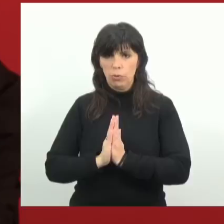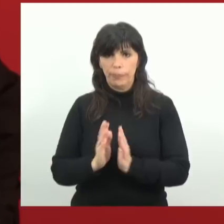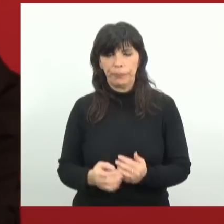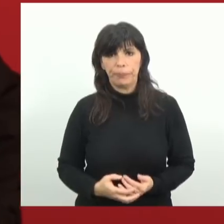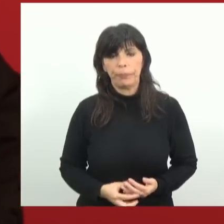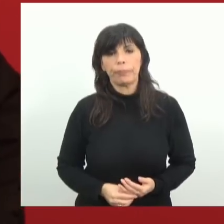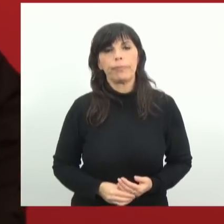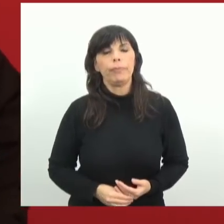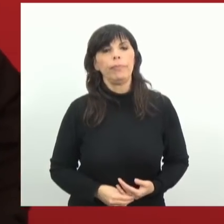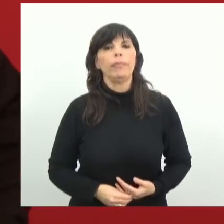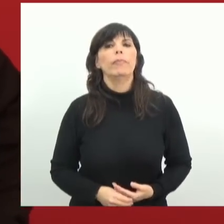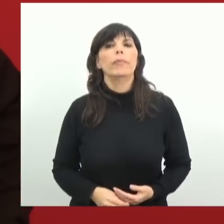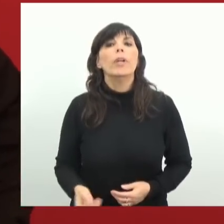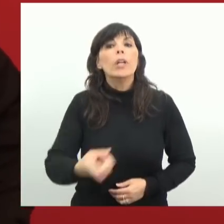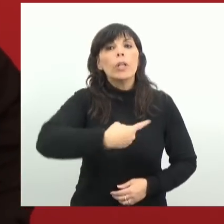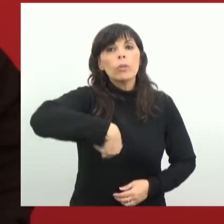Y